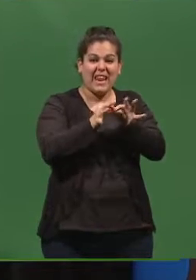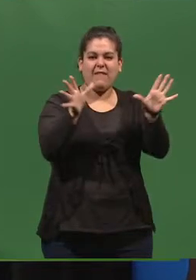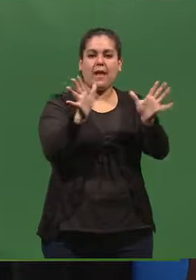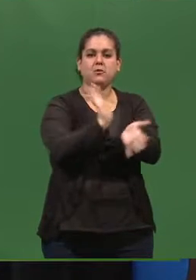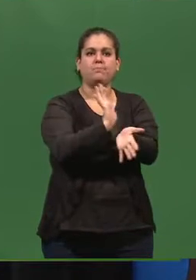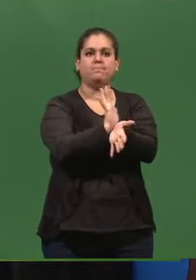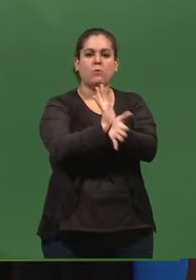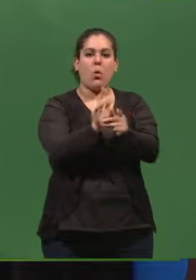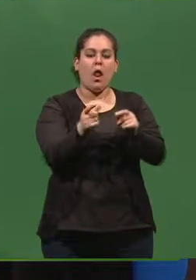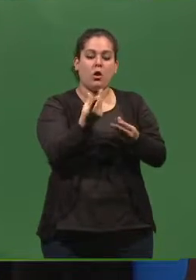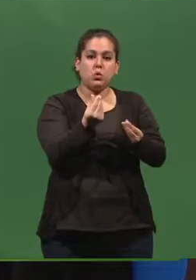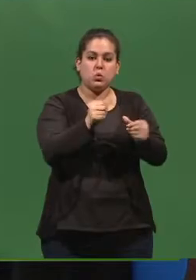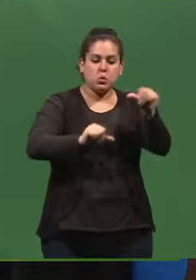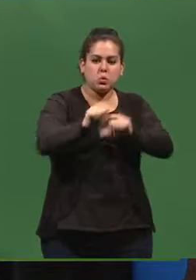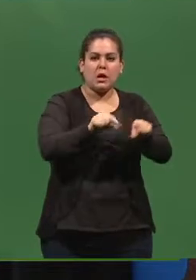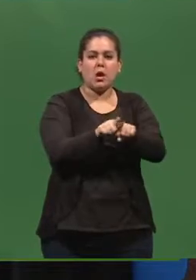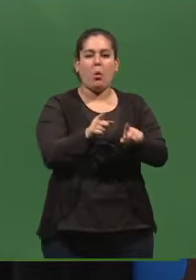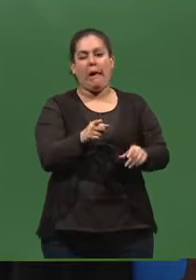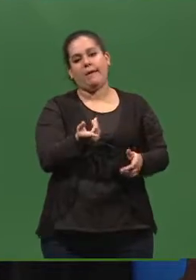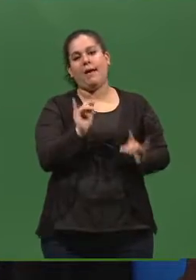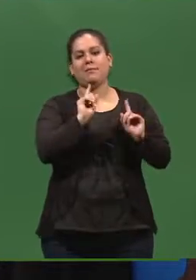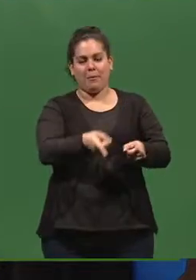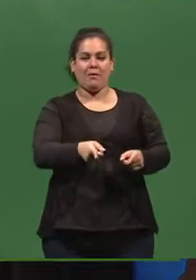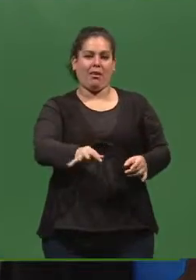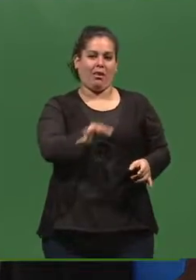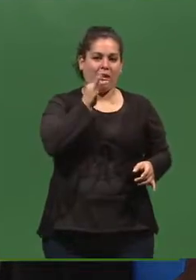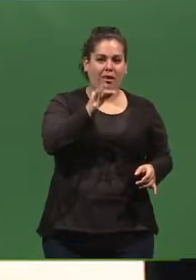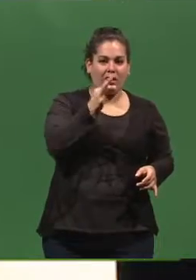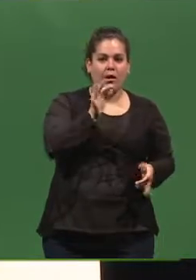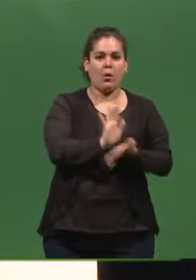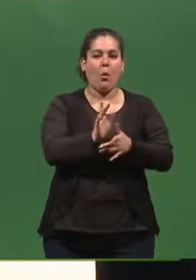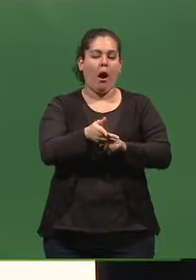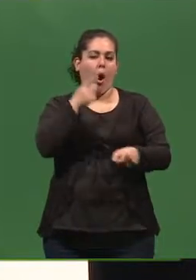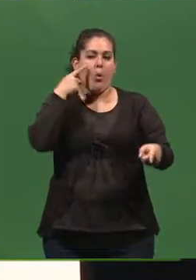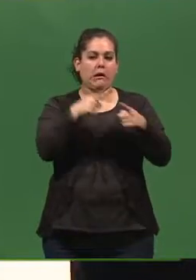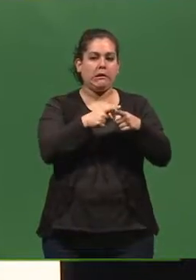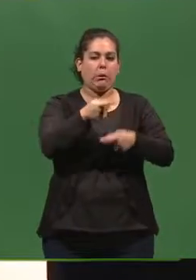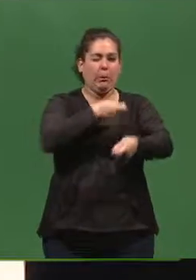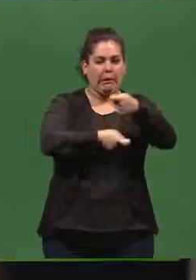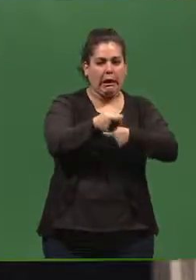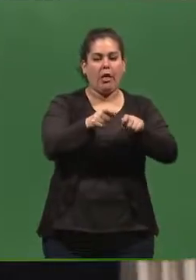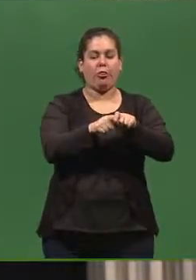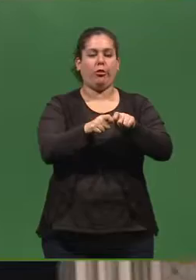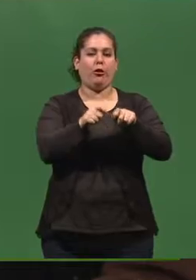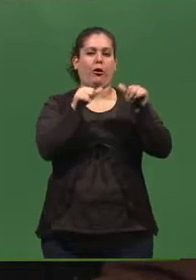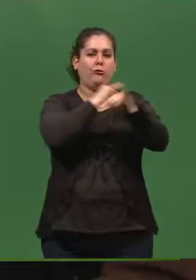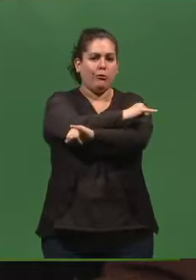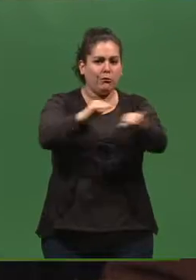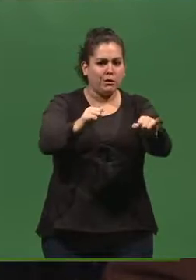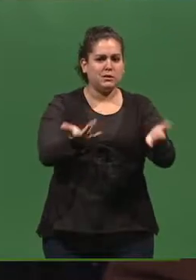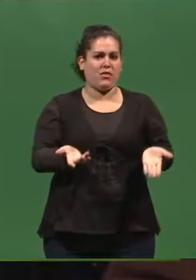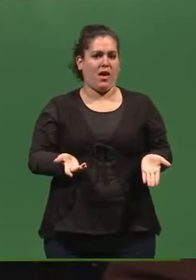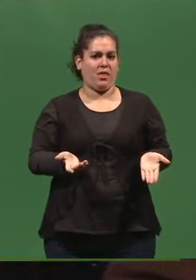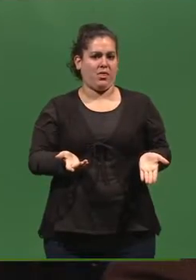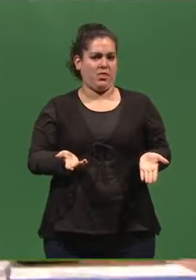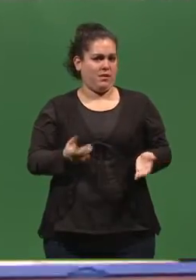una sustancia para que sea una sustancia de consumo más, que sea bajo objeto de mercadotecnia, publicidad, etcétera, En y este que caso